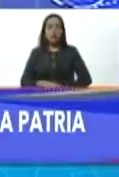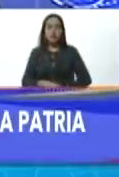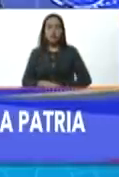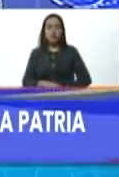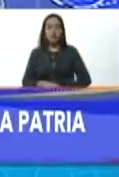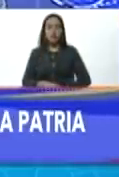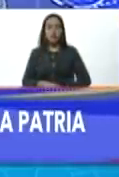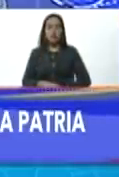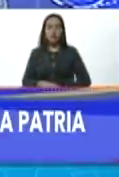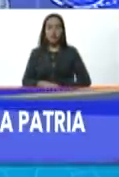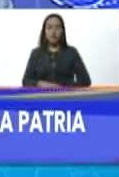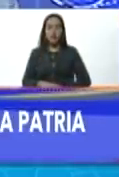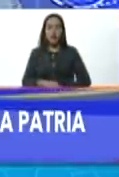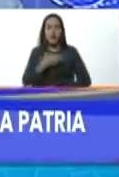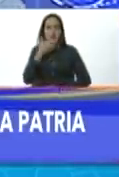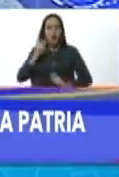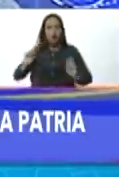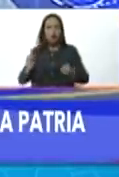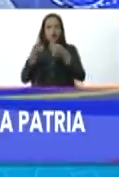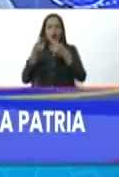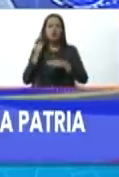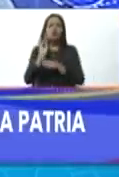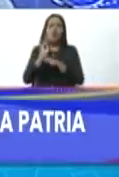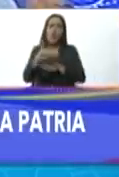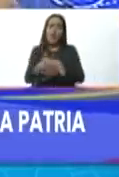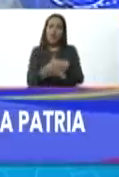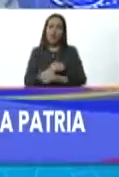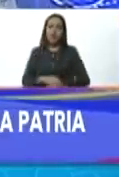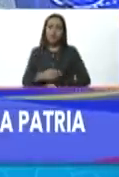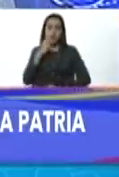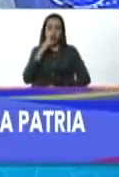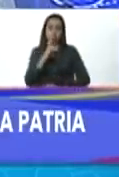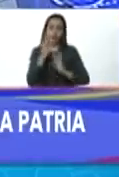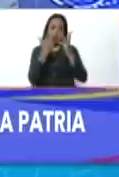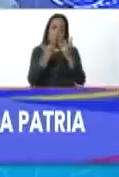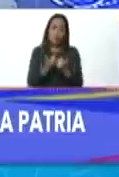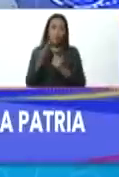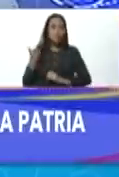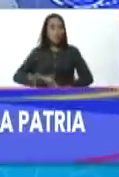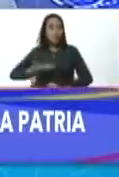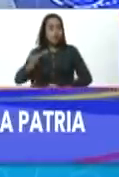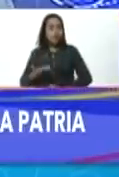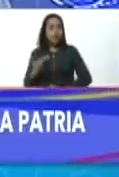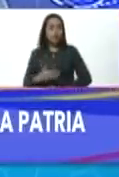La mejor campaña es la prevención. Fíjense ustedes los números. Es muy importante.